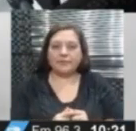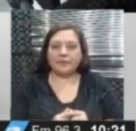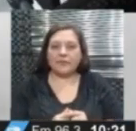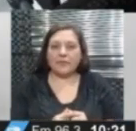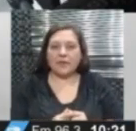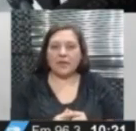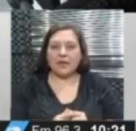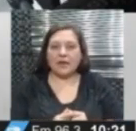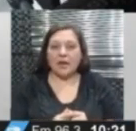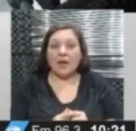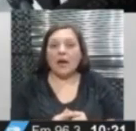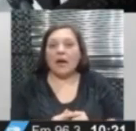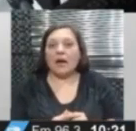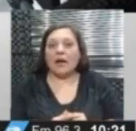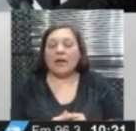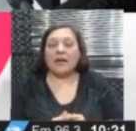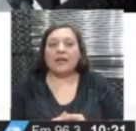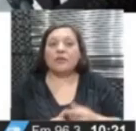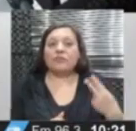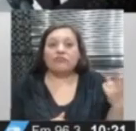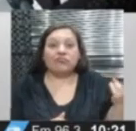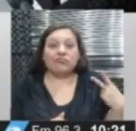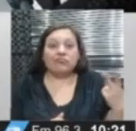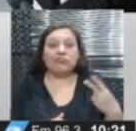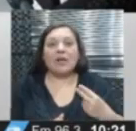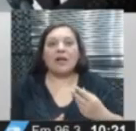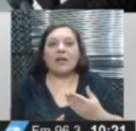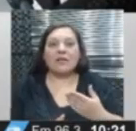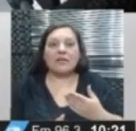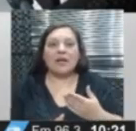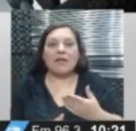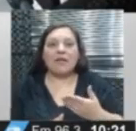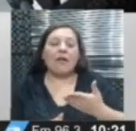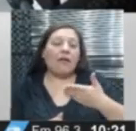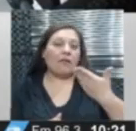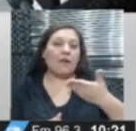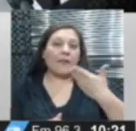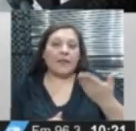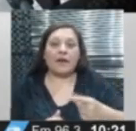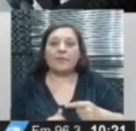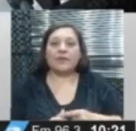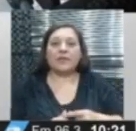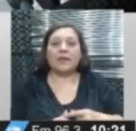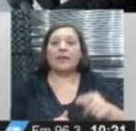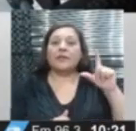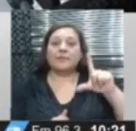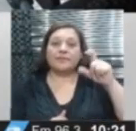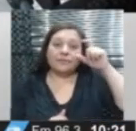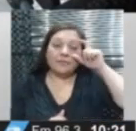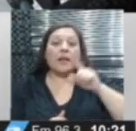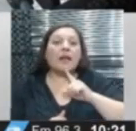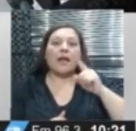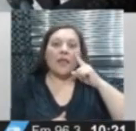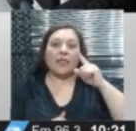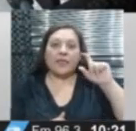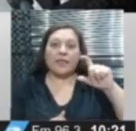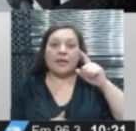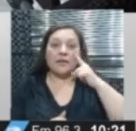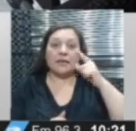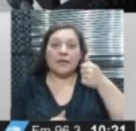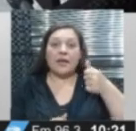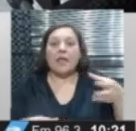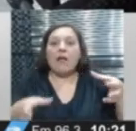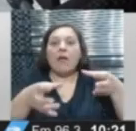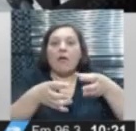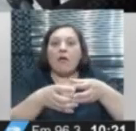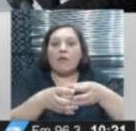a nuestra gente a nuestras audiencias que Leticia Rodríguez es de la comunidad de afrodescendientes de la provincia de San Juan